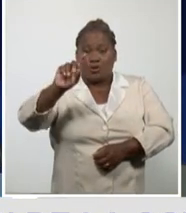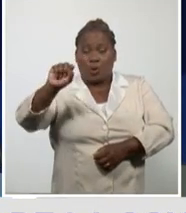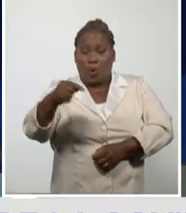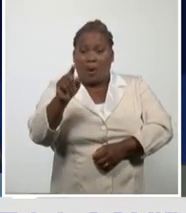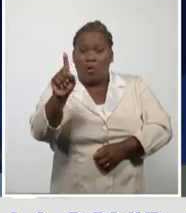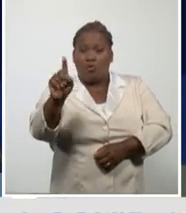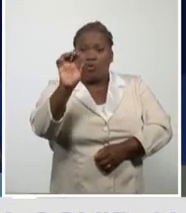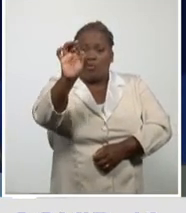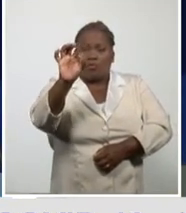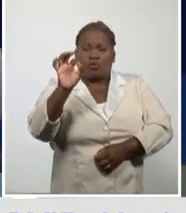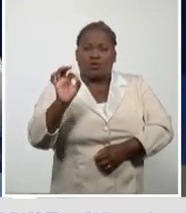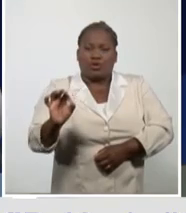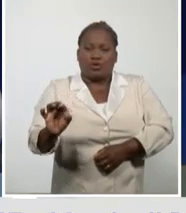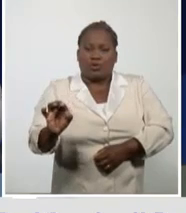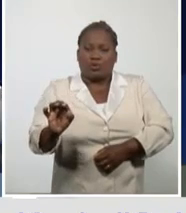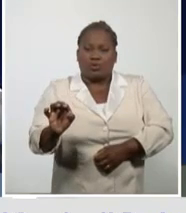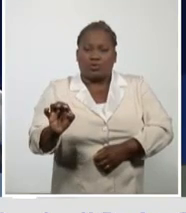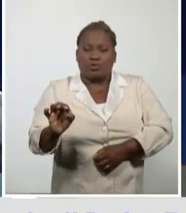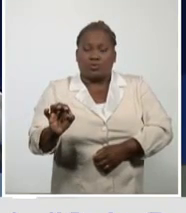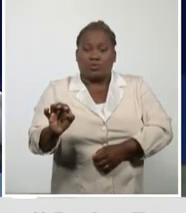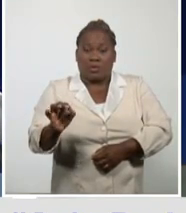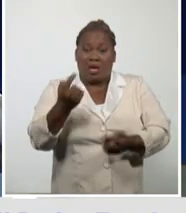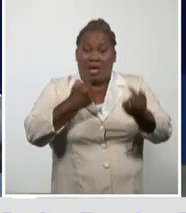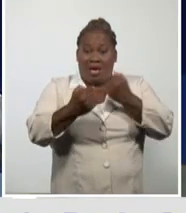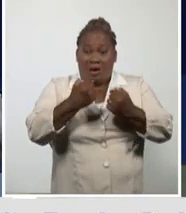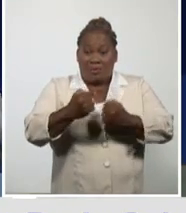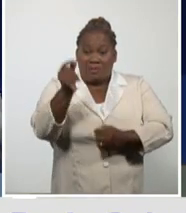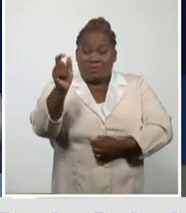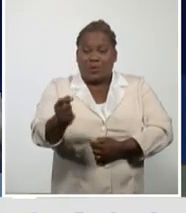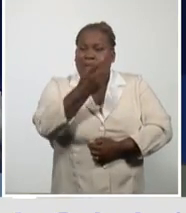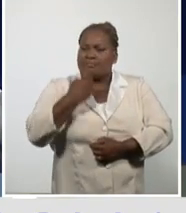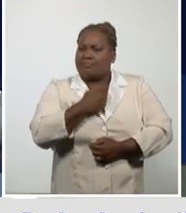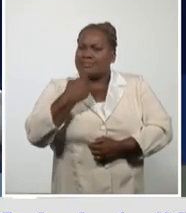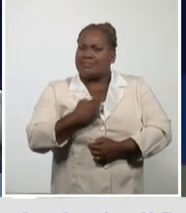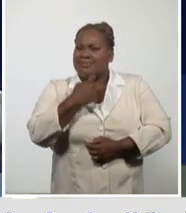4,1%. Y como varias personas me han preguntado, bueno,